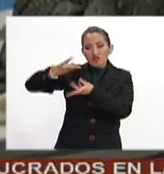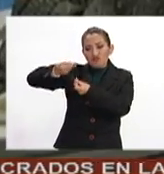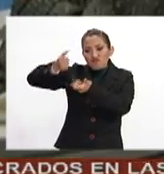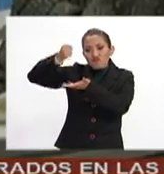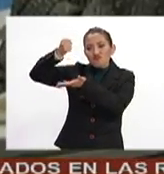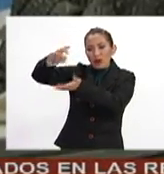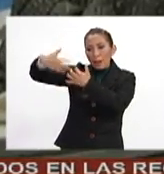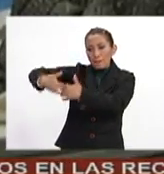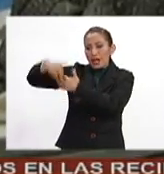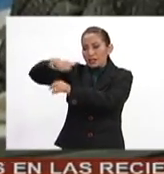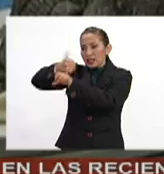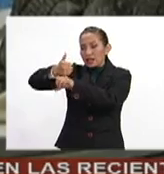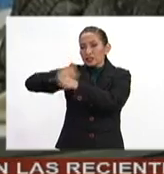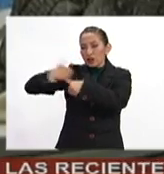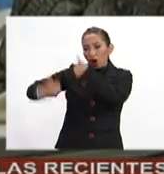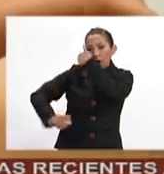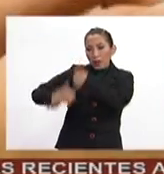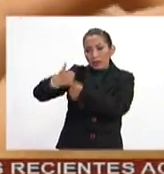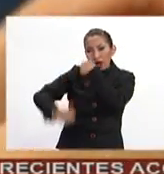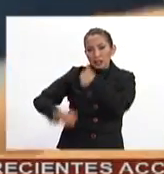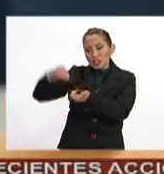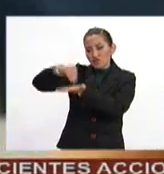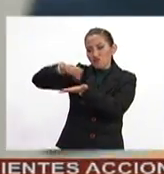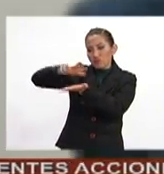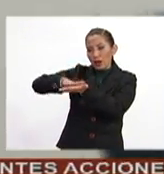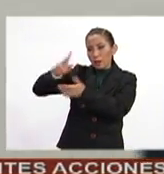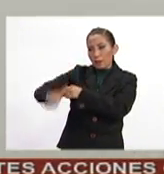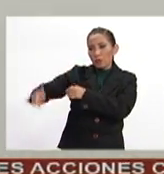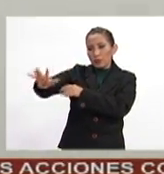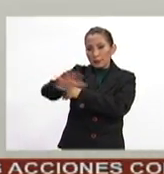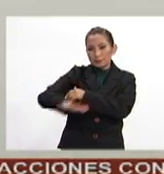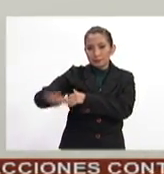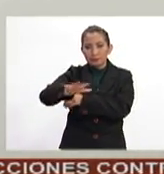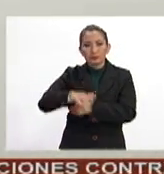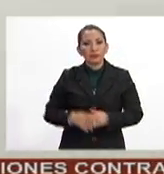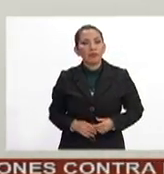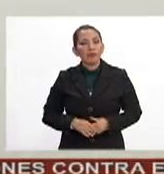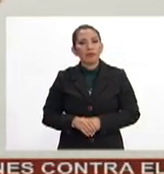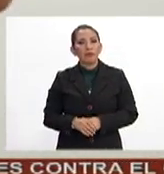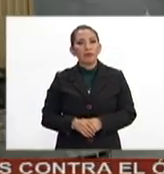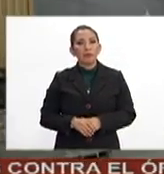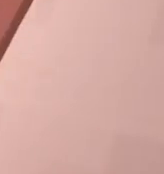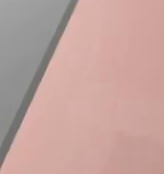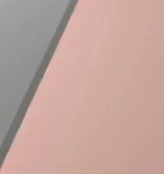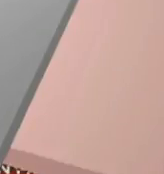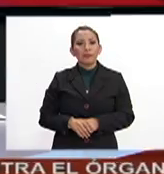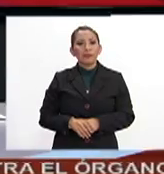inversión, competencia y contratación pública.